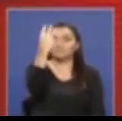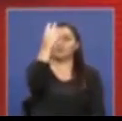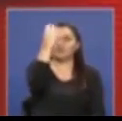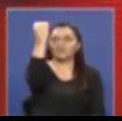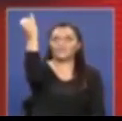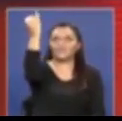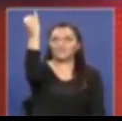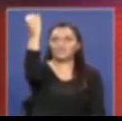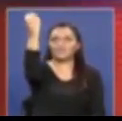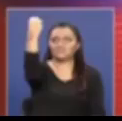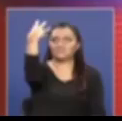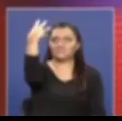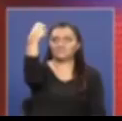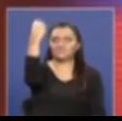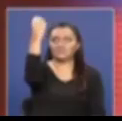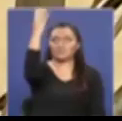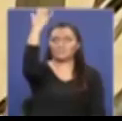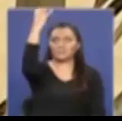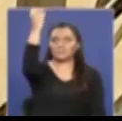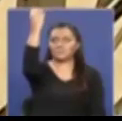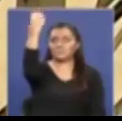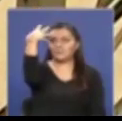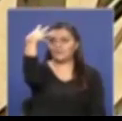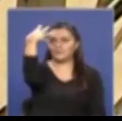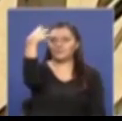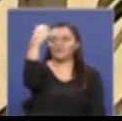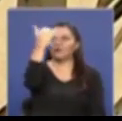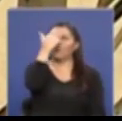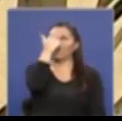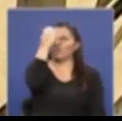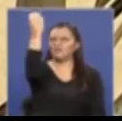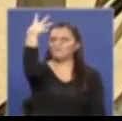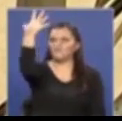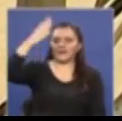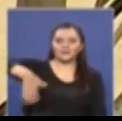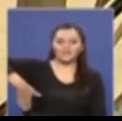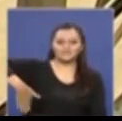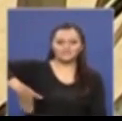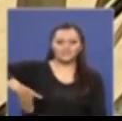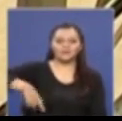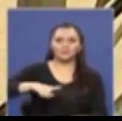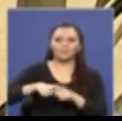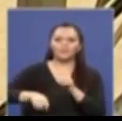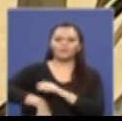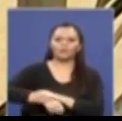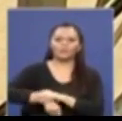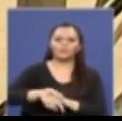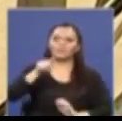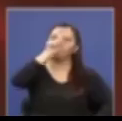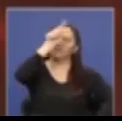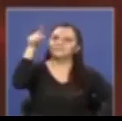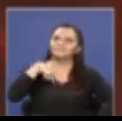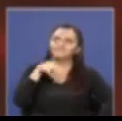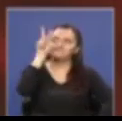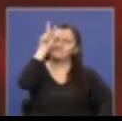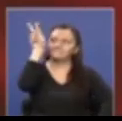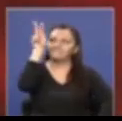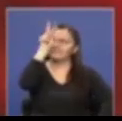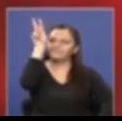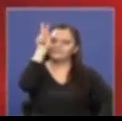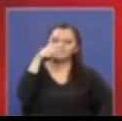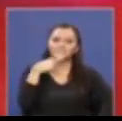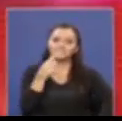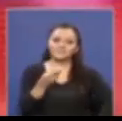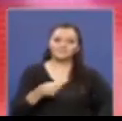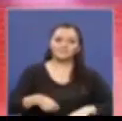luz verde, cuando ya me atrase un poco, amarilla, cuando ya estoy recontra atrasado, luz roja. Pero como en fútbol, ¿no? Jugar rápido no es